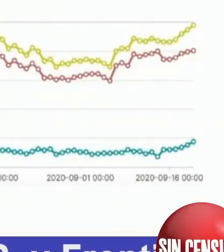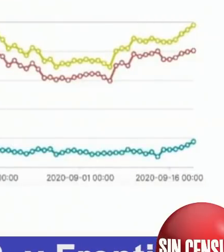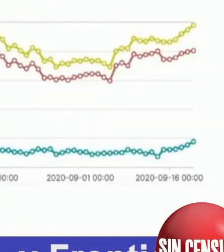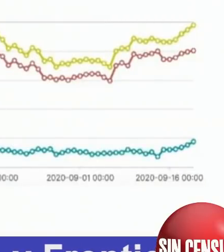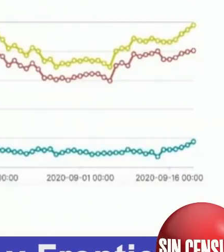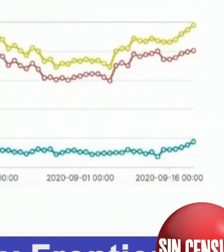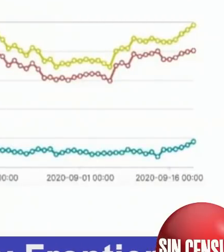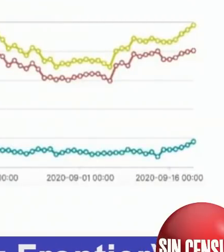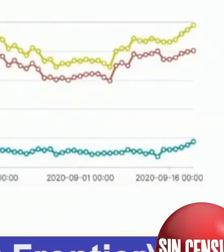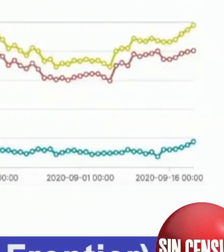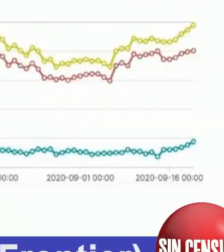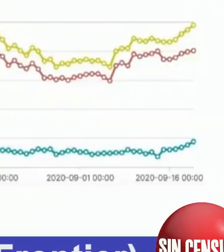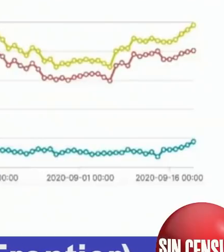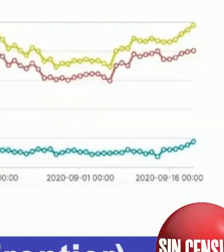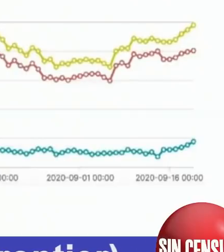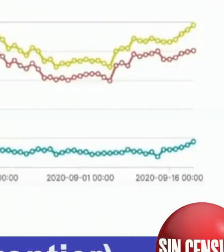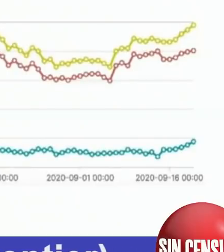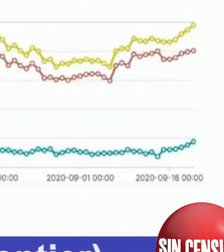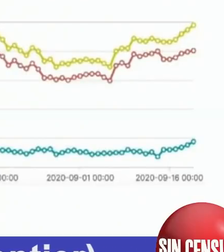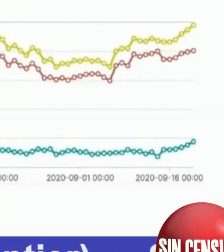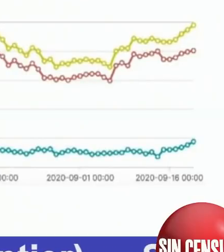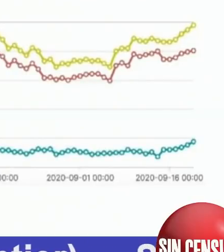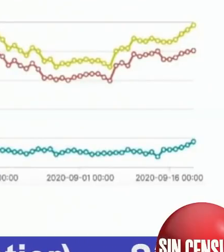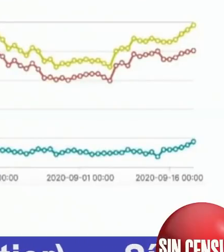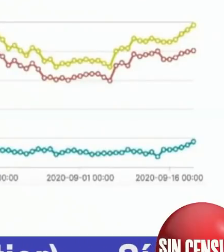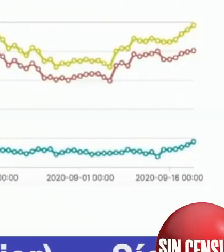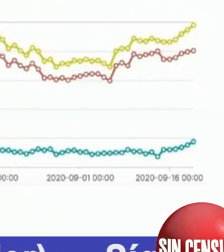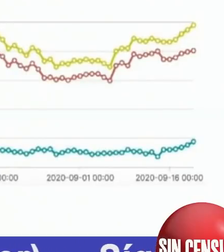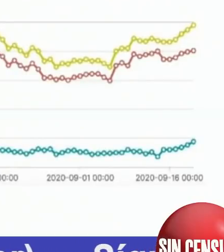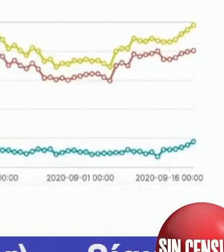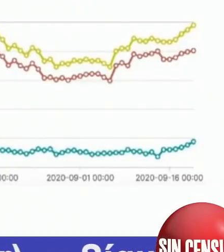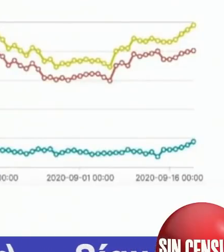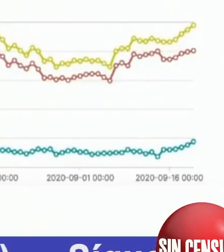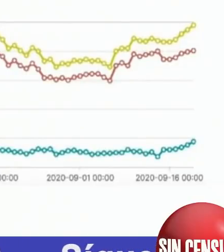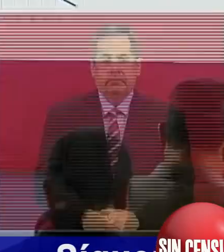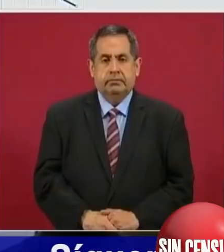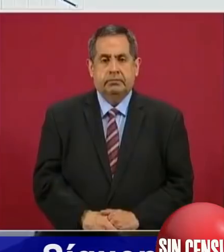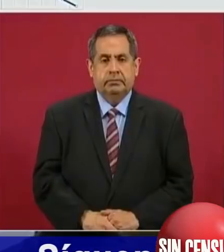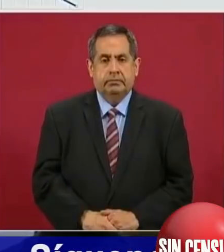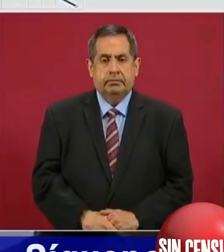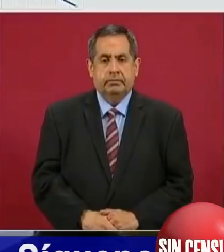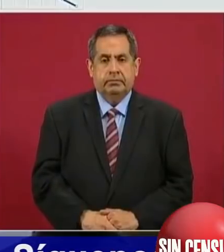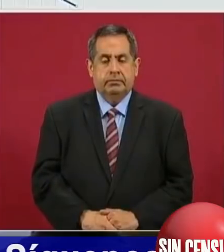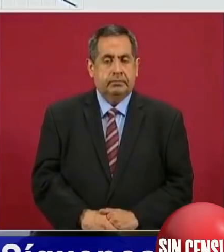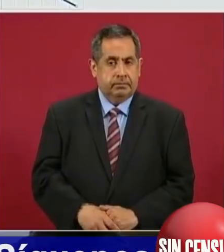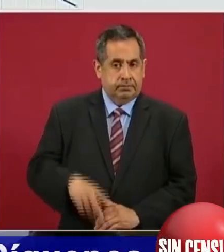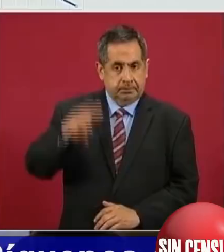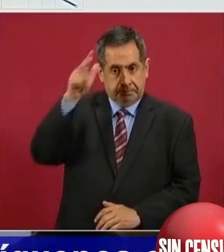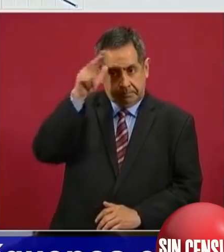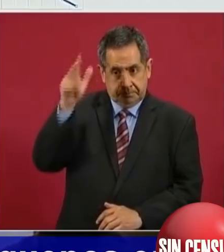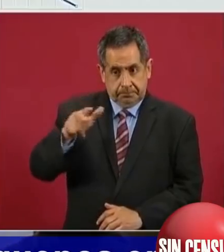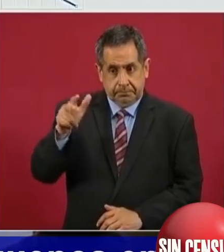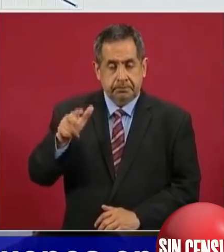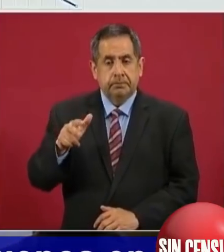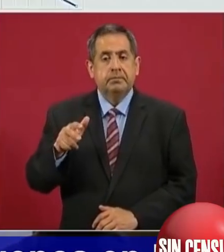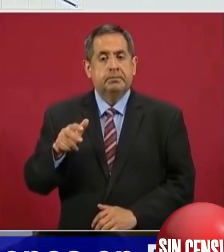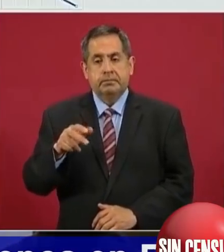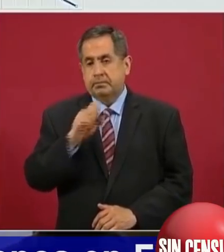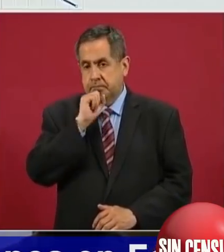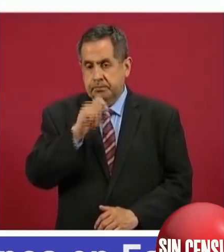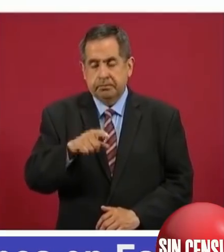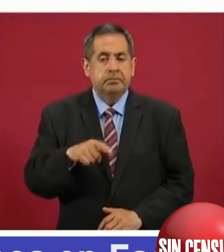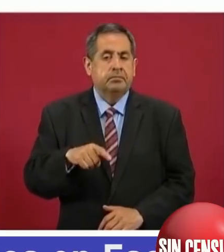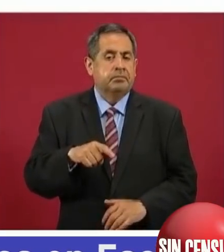últimos 20 días ha incrementado la ocupación hospitalaria. La siguiente. En el estado de Hidalgo tuvimos también un